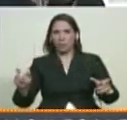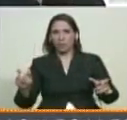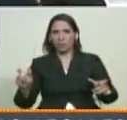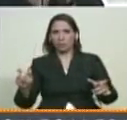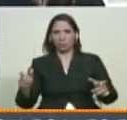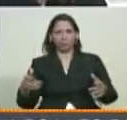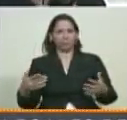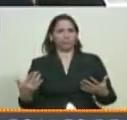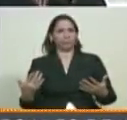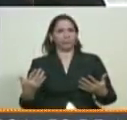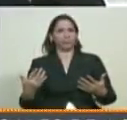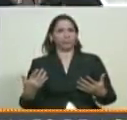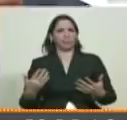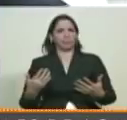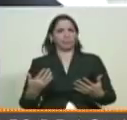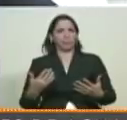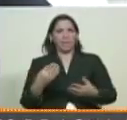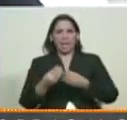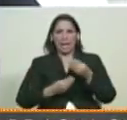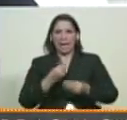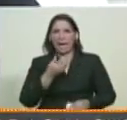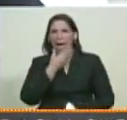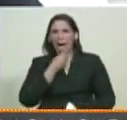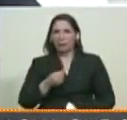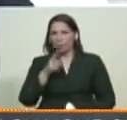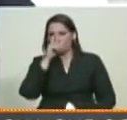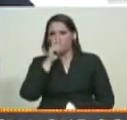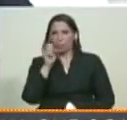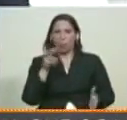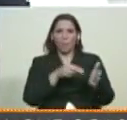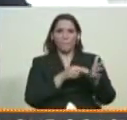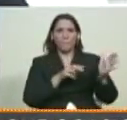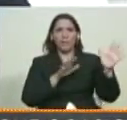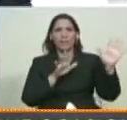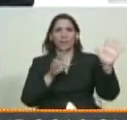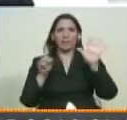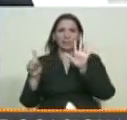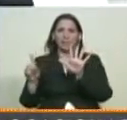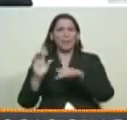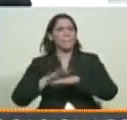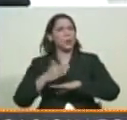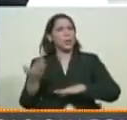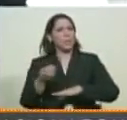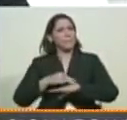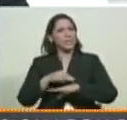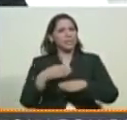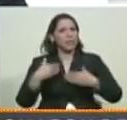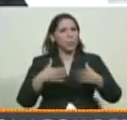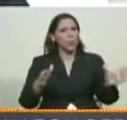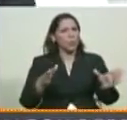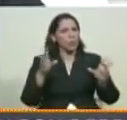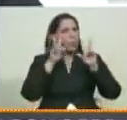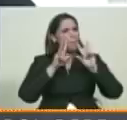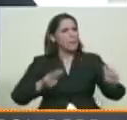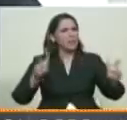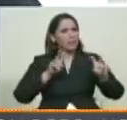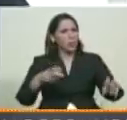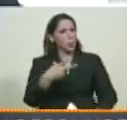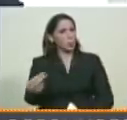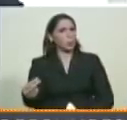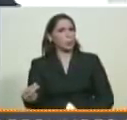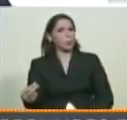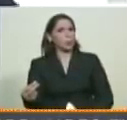bien, realizada en diciembre del año 2016. ¿Por qué el antiguo Ministerio Público no investigó este hecho? Bueno, porque